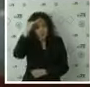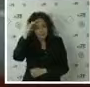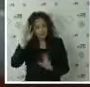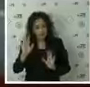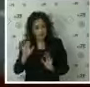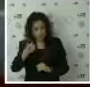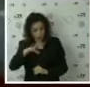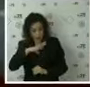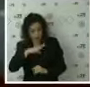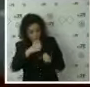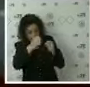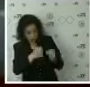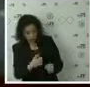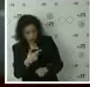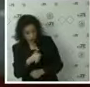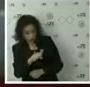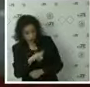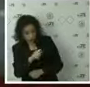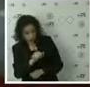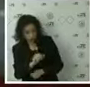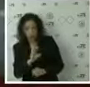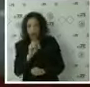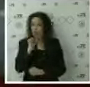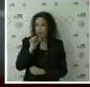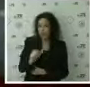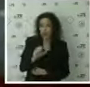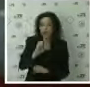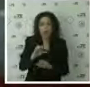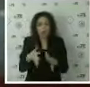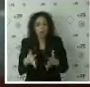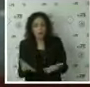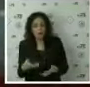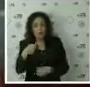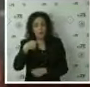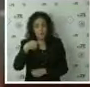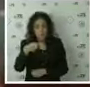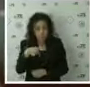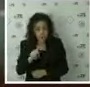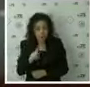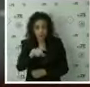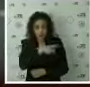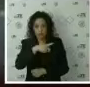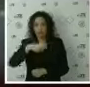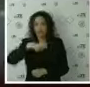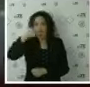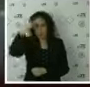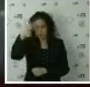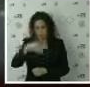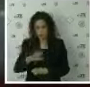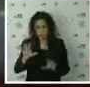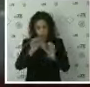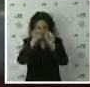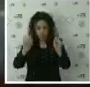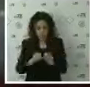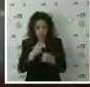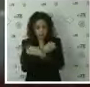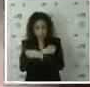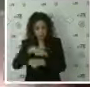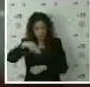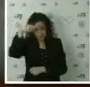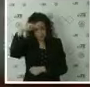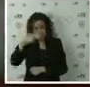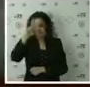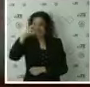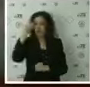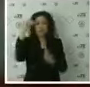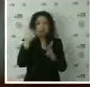garantías, pues más o menos. Pero tomen en cuenta que el entrar a de por sí el sistema educativo mexicano es bastante deficiente, y